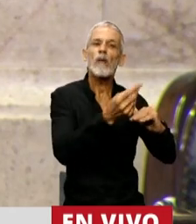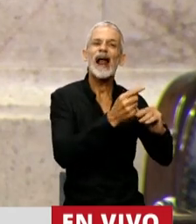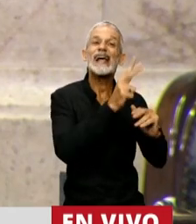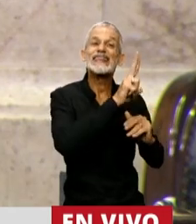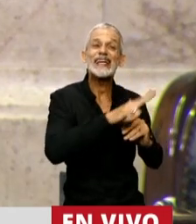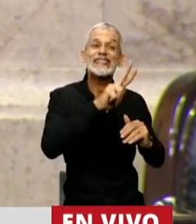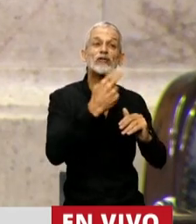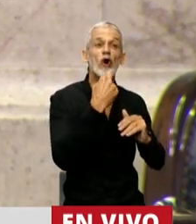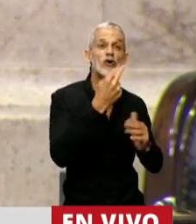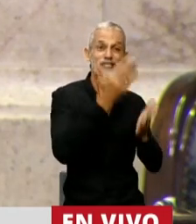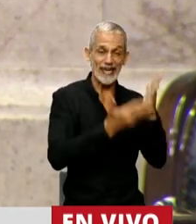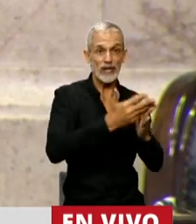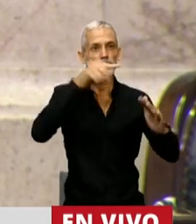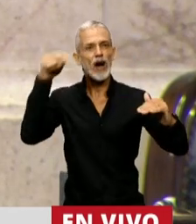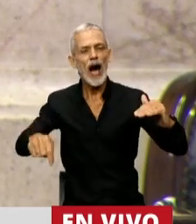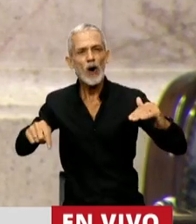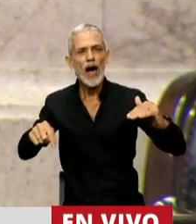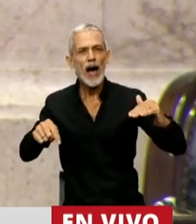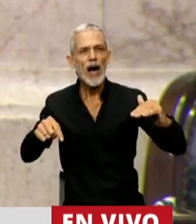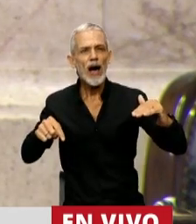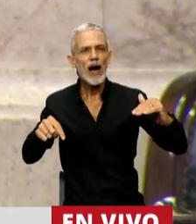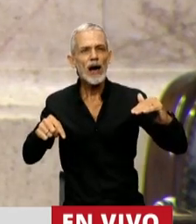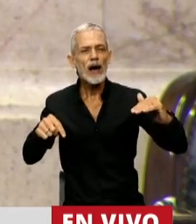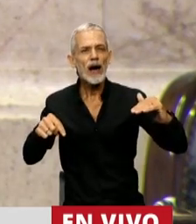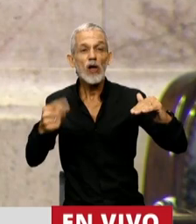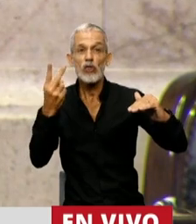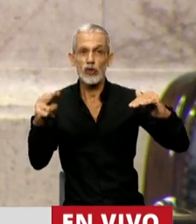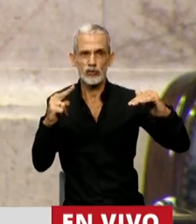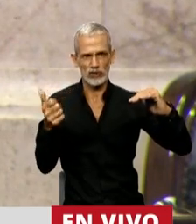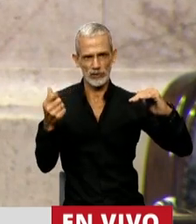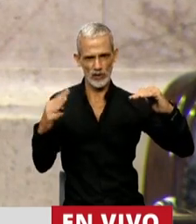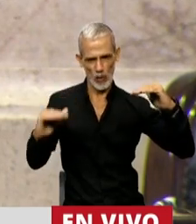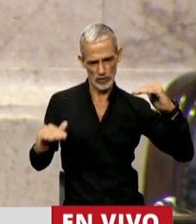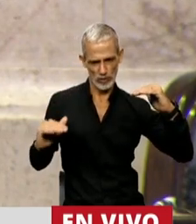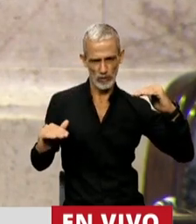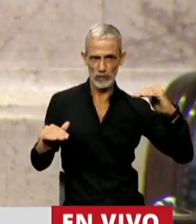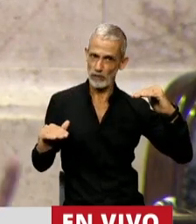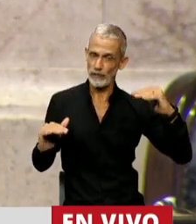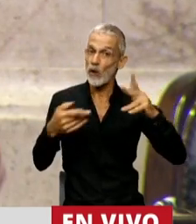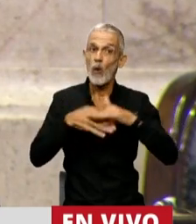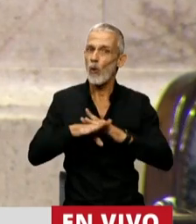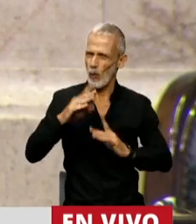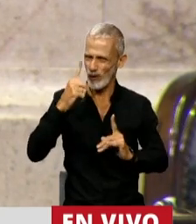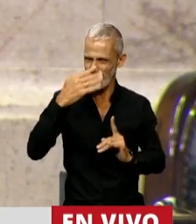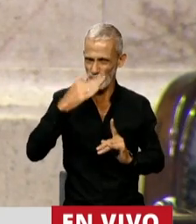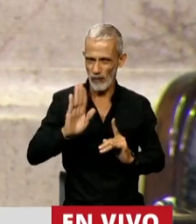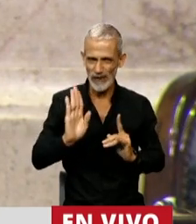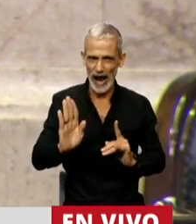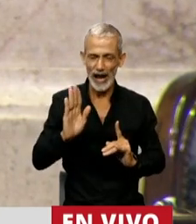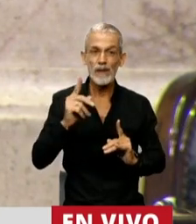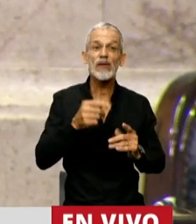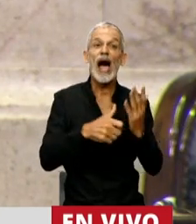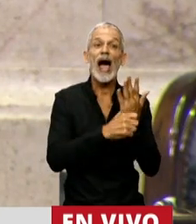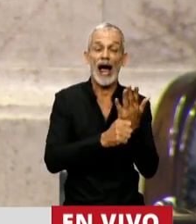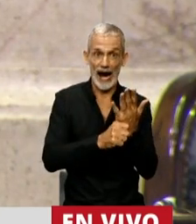311 kilos de harina saben cuánto puede ahora 264 me guarda el último para el final la